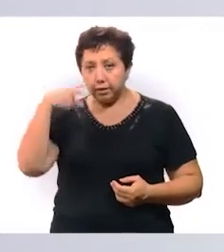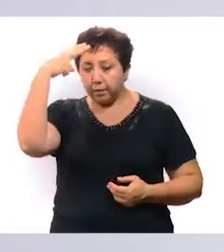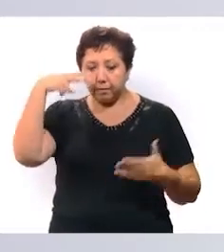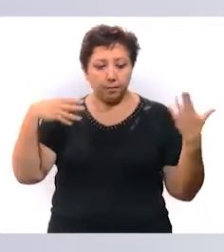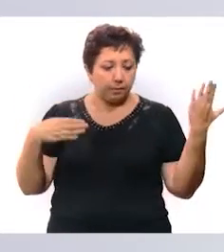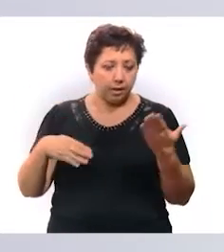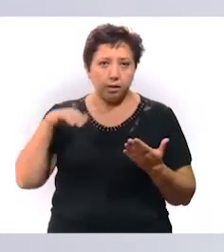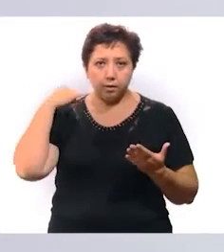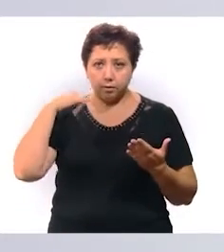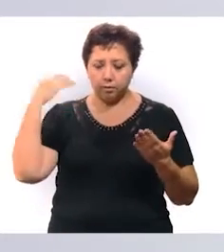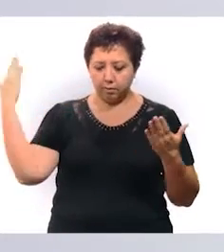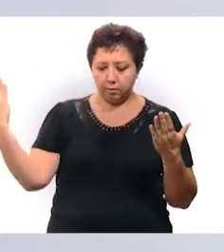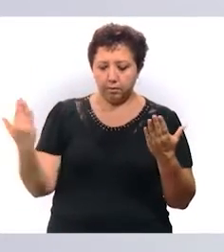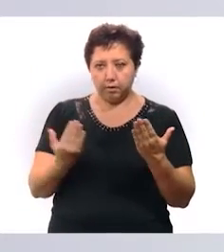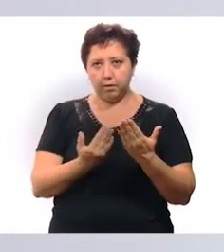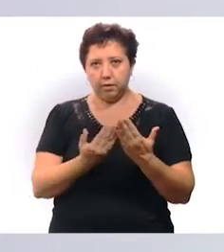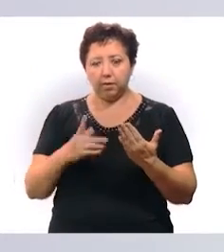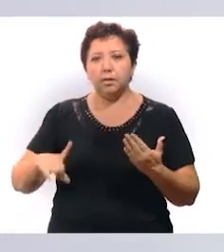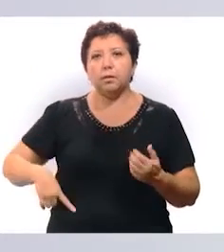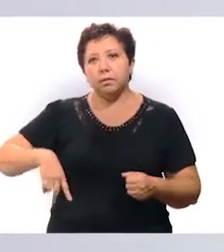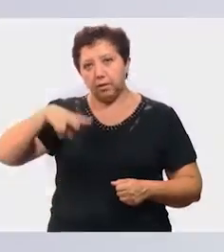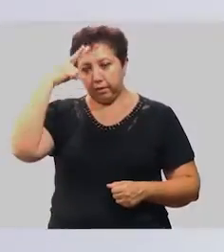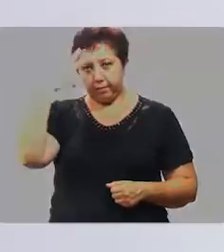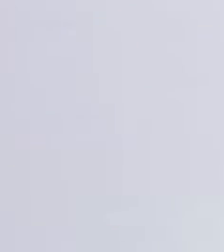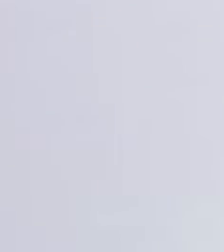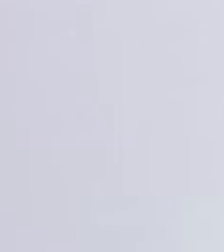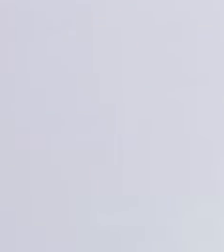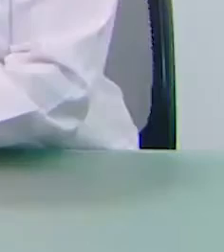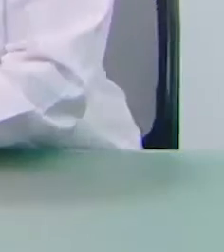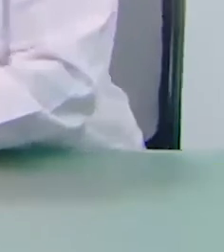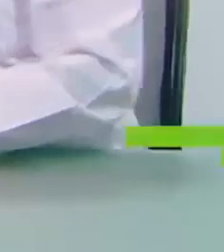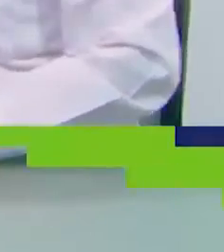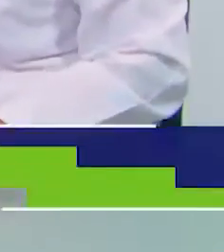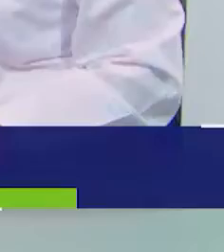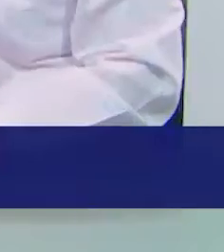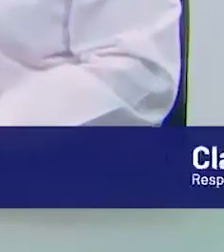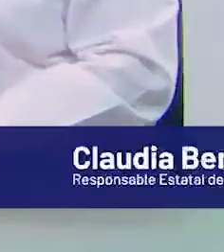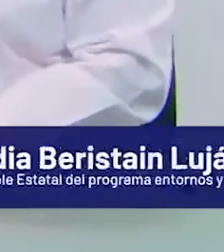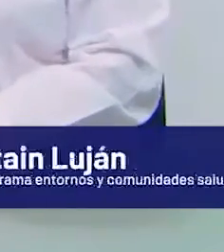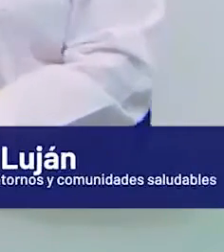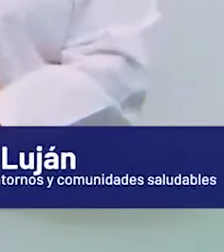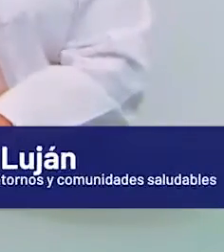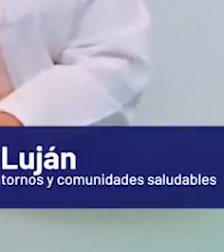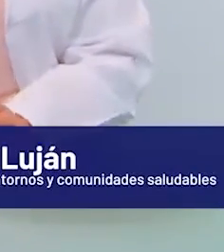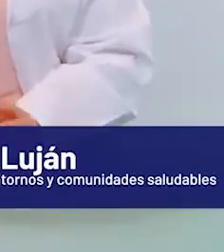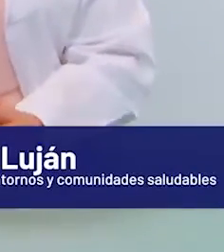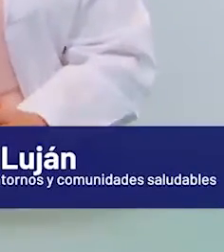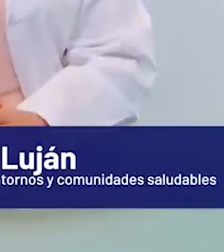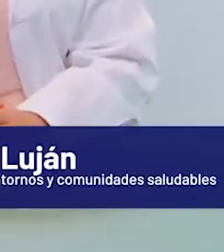presentación con el semáforo quincenal del gobierno federal. Este es el reporte del día de hoy, doctor. Muchas gracias,